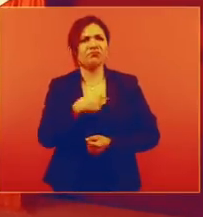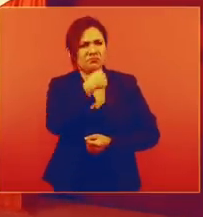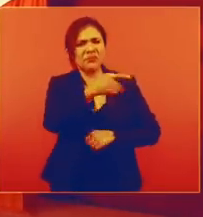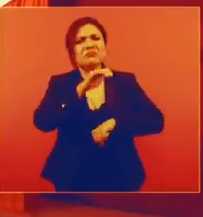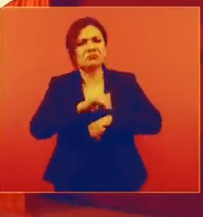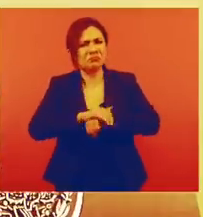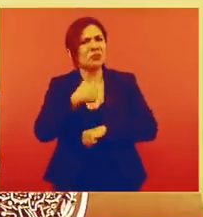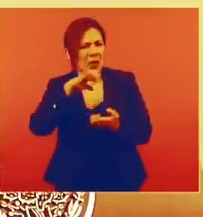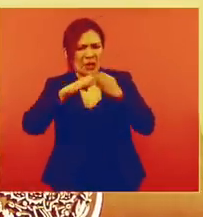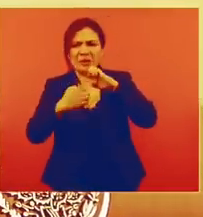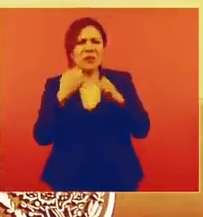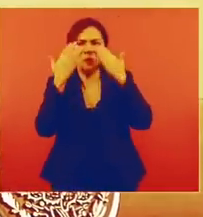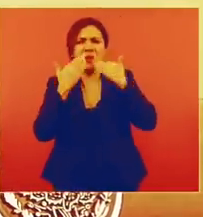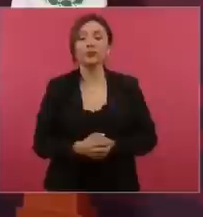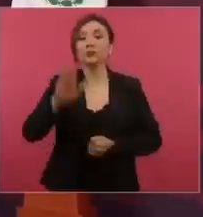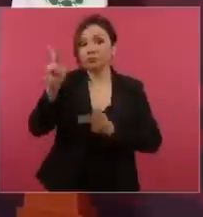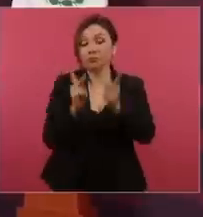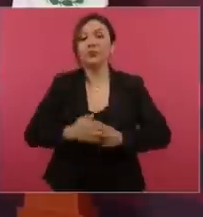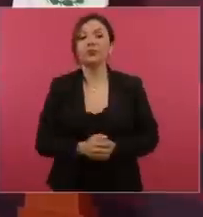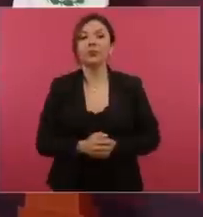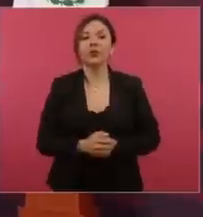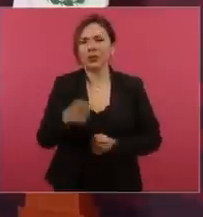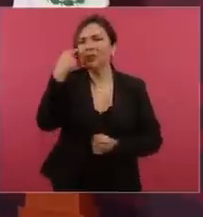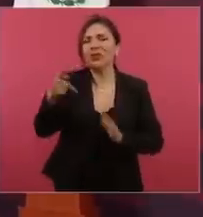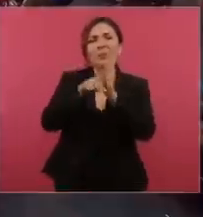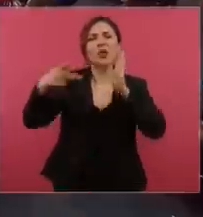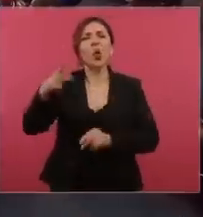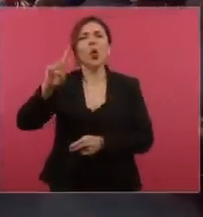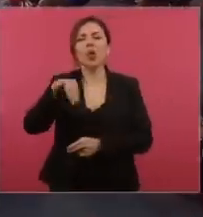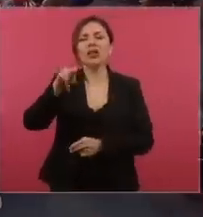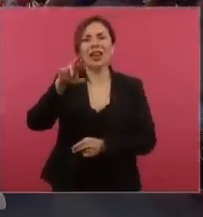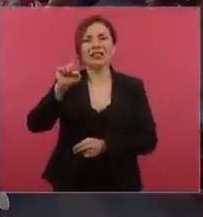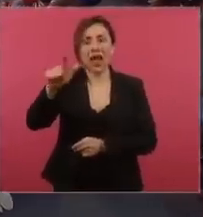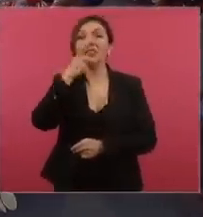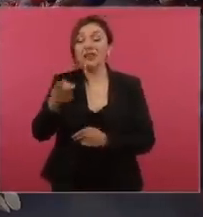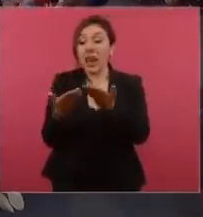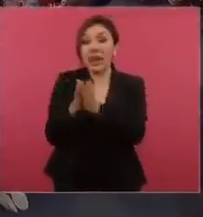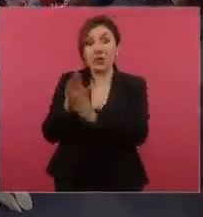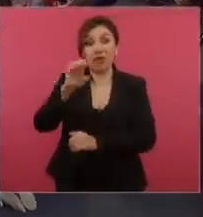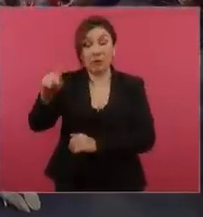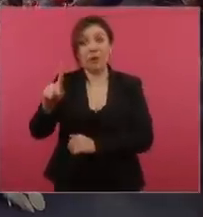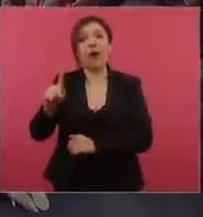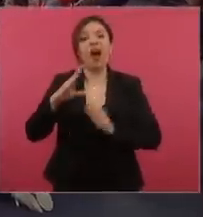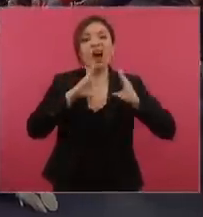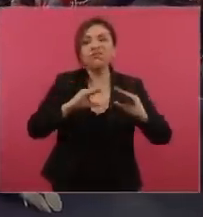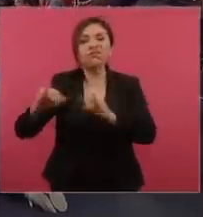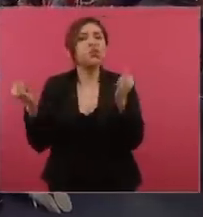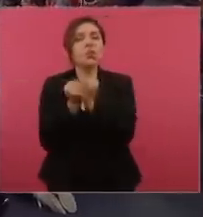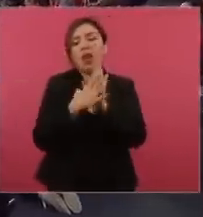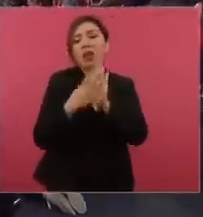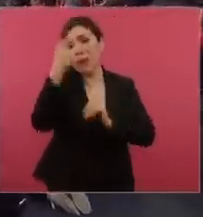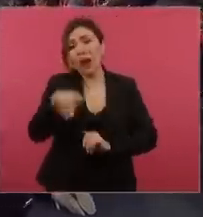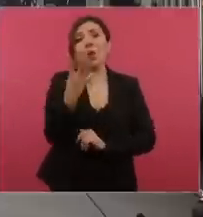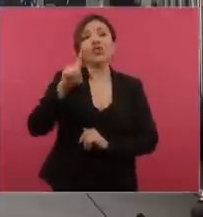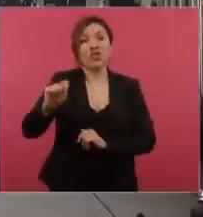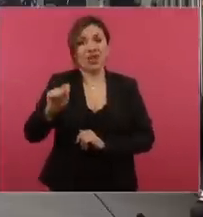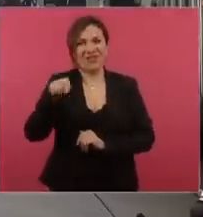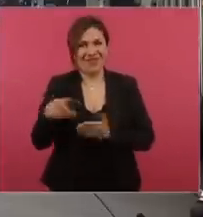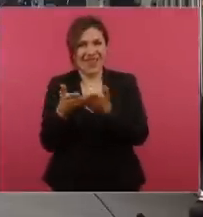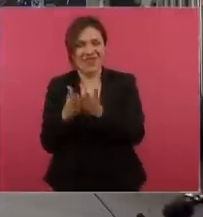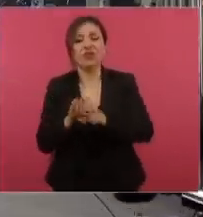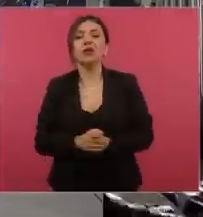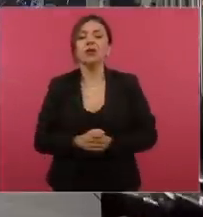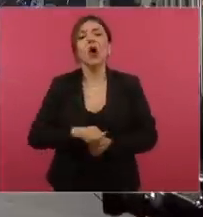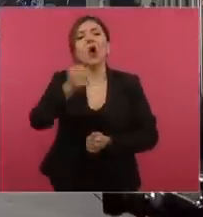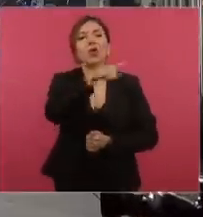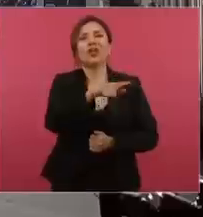amigos. Nosotros no tenemos enemigos, ni queremos tenerlos. Piensa, por ejemplo, que el Universal hoy diga que los libros de texto gratuito enseñan el credo de la 4T en los nuevos libros. Y pues TV Azteca